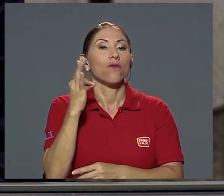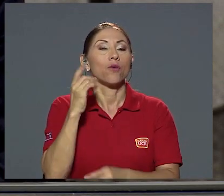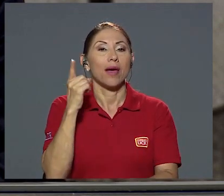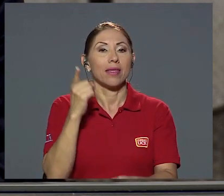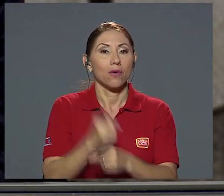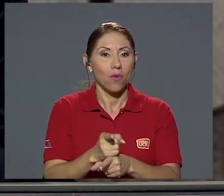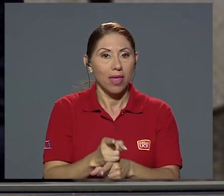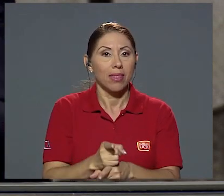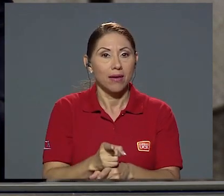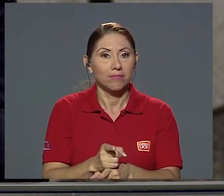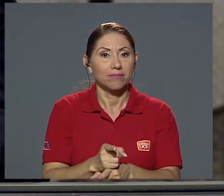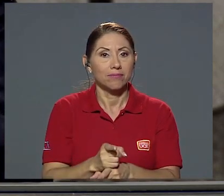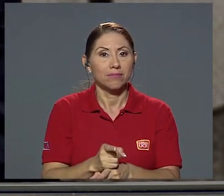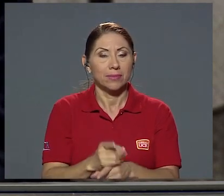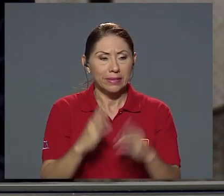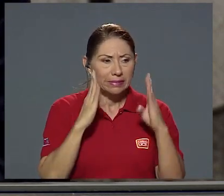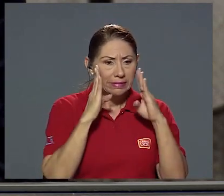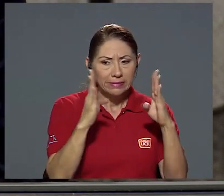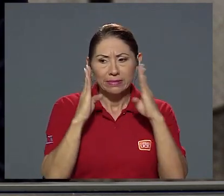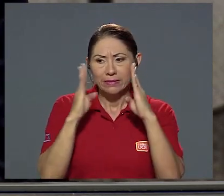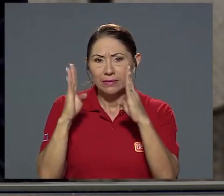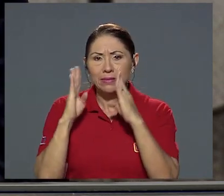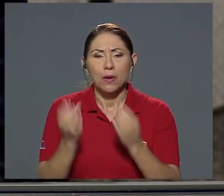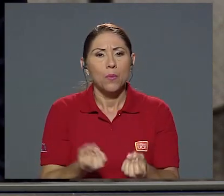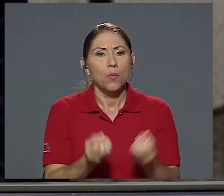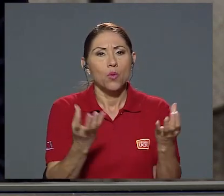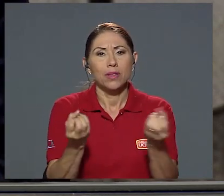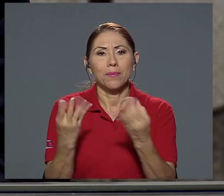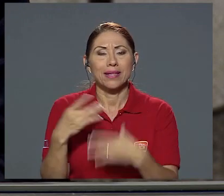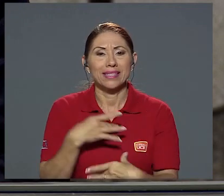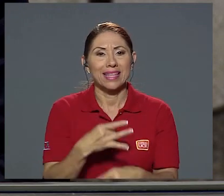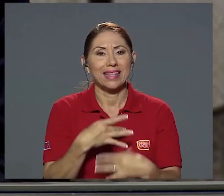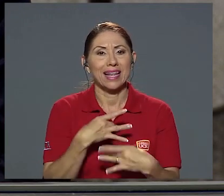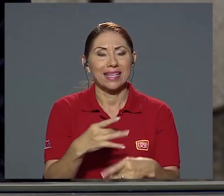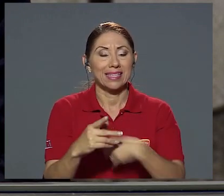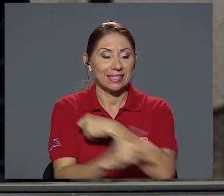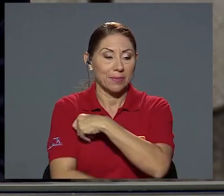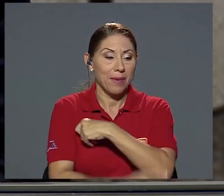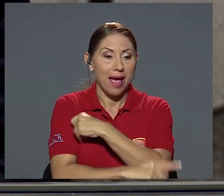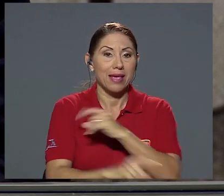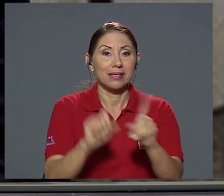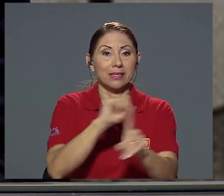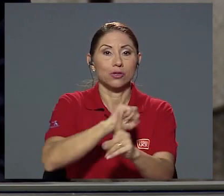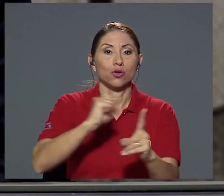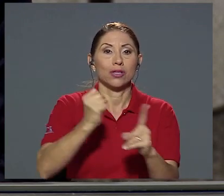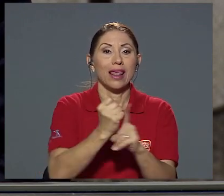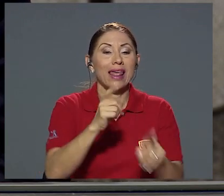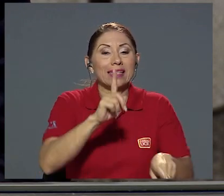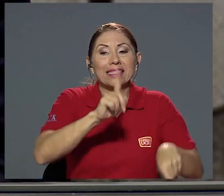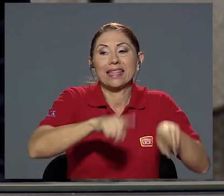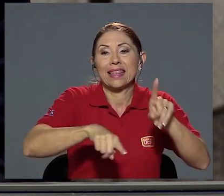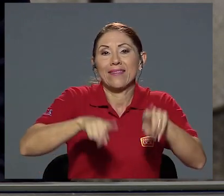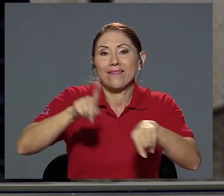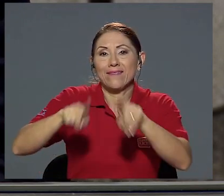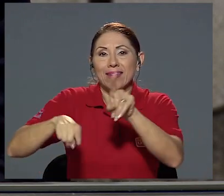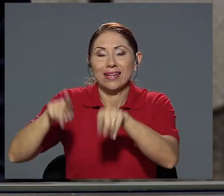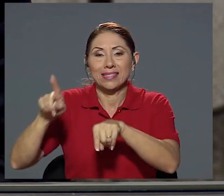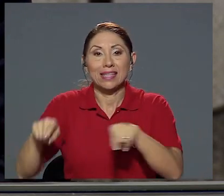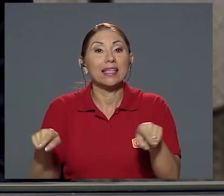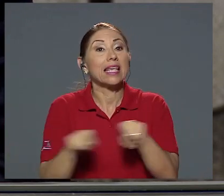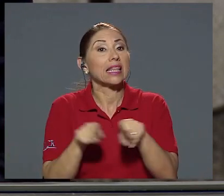adecuada los múltiples intereses que tienen sociedades que son cada vez más diversas y que también